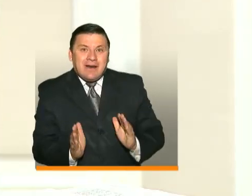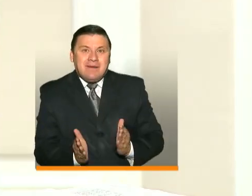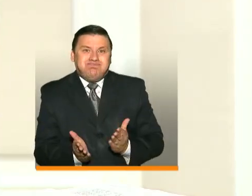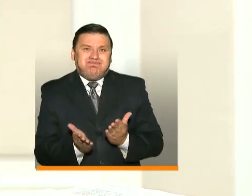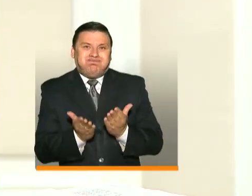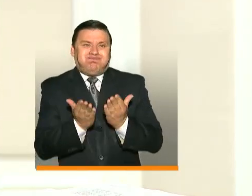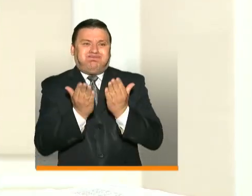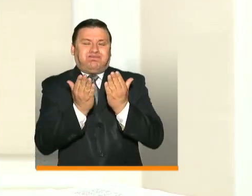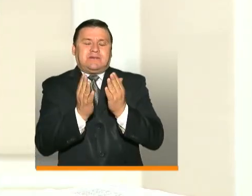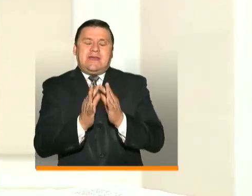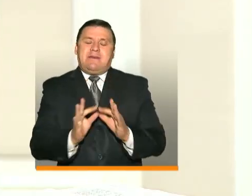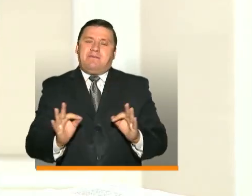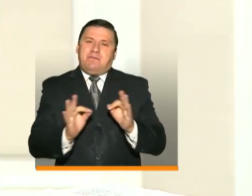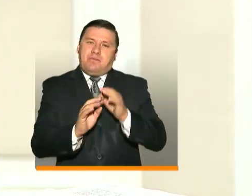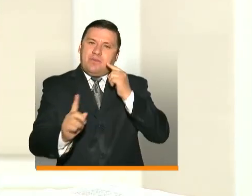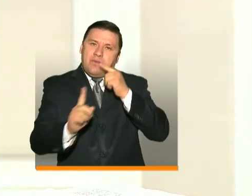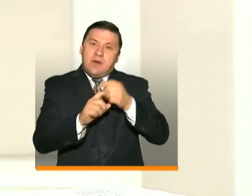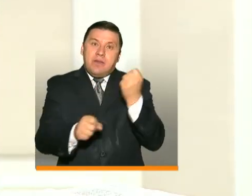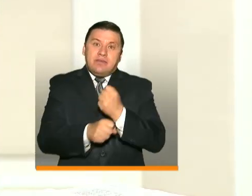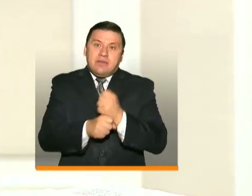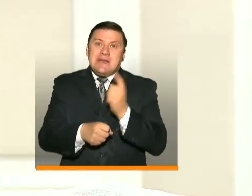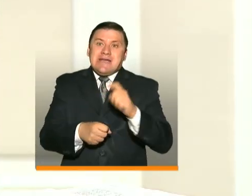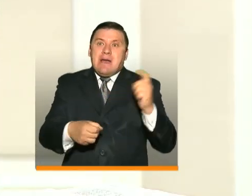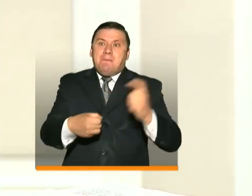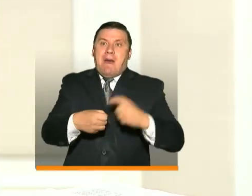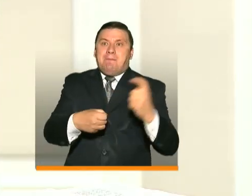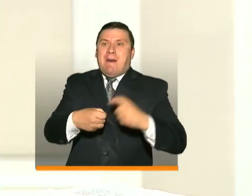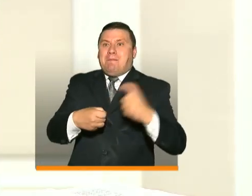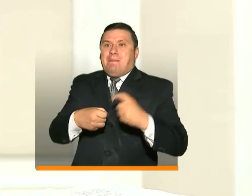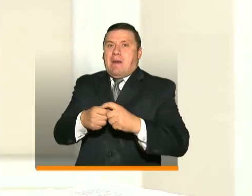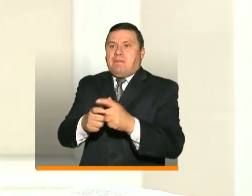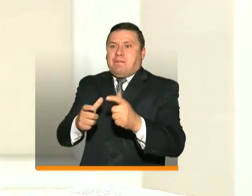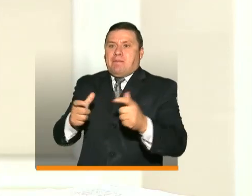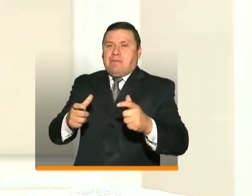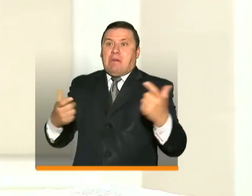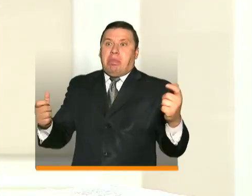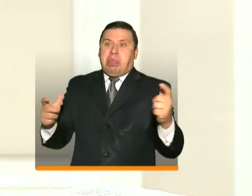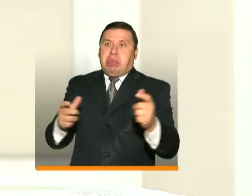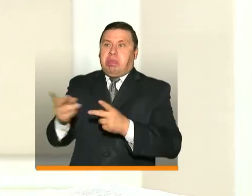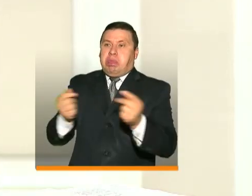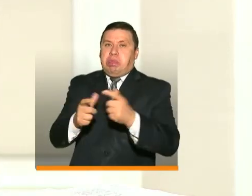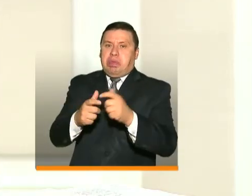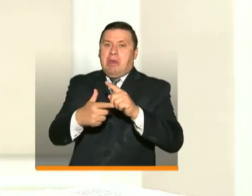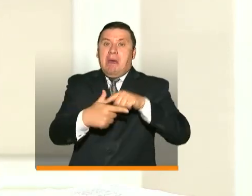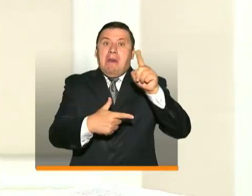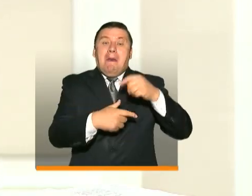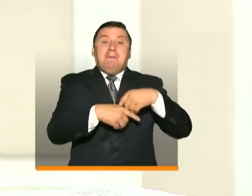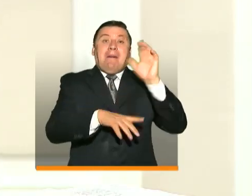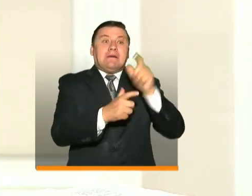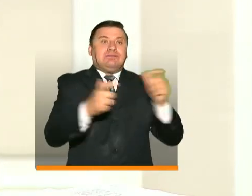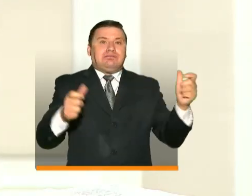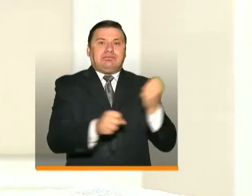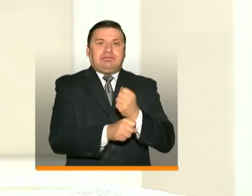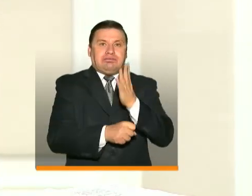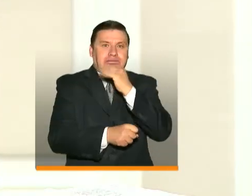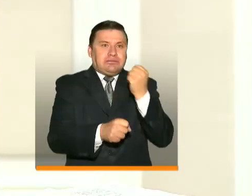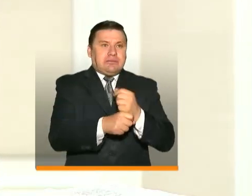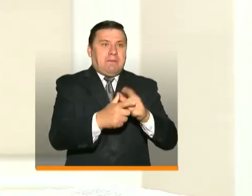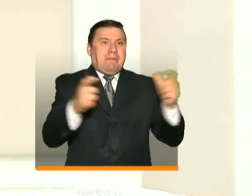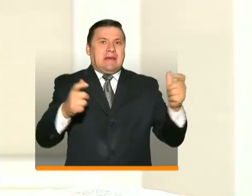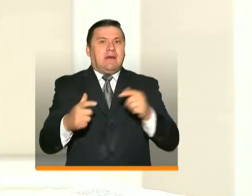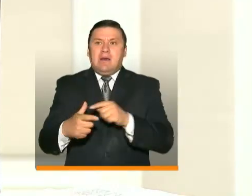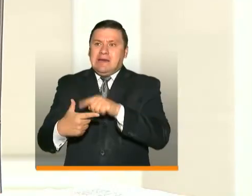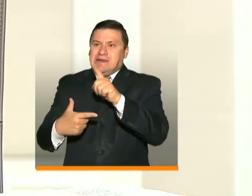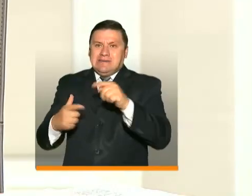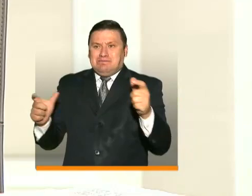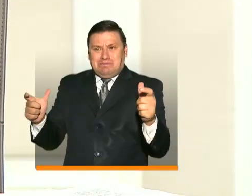importante es recuperar el empleo de los colombianos, recuperar esas pequeñas y medianas empresas, hacer una apuesta grande